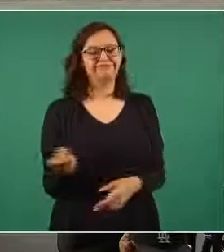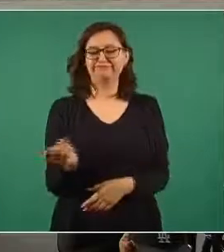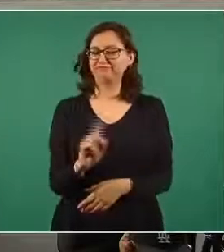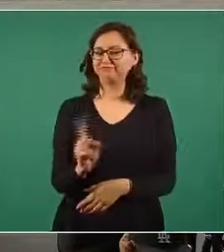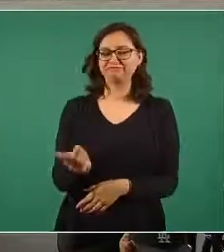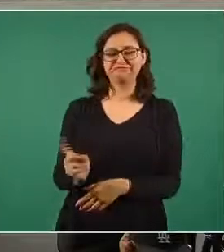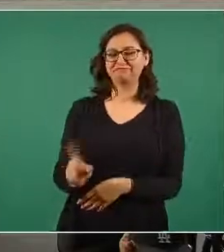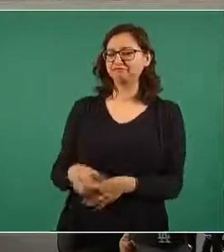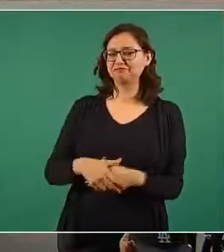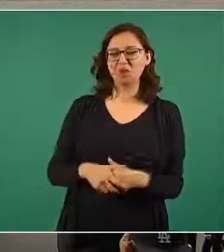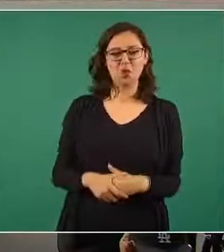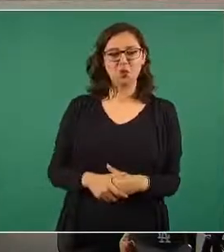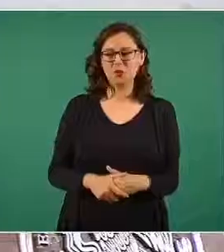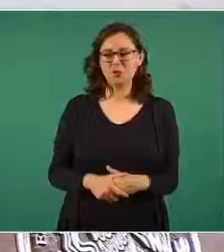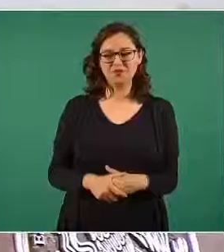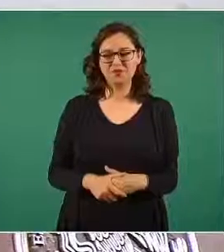ahora